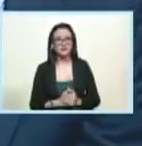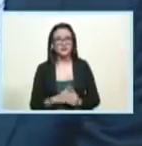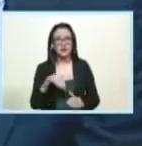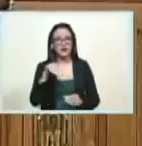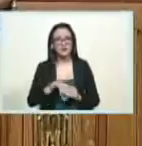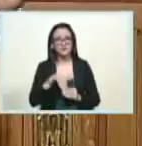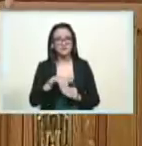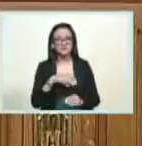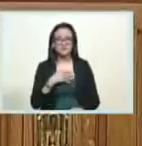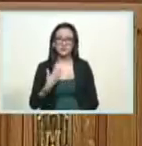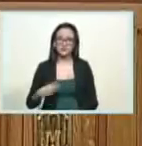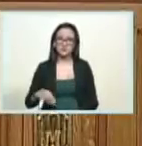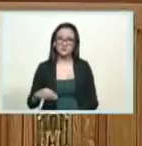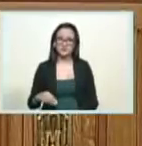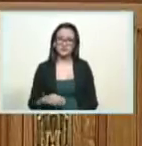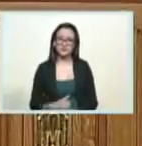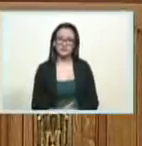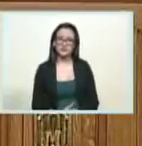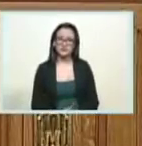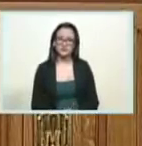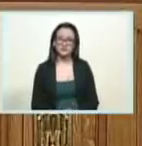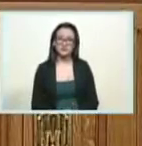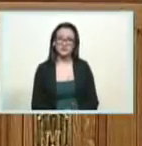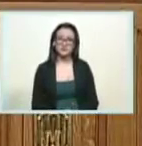las elecciones presidenciales.